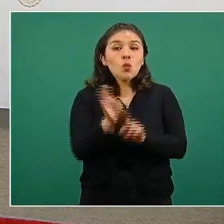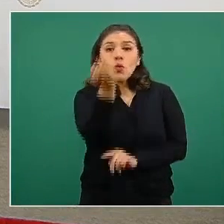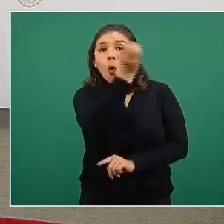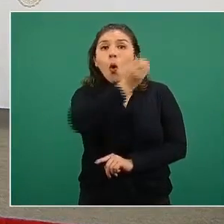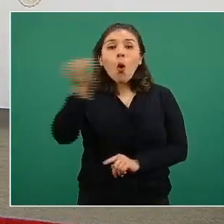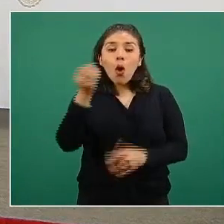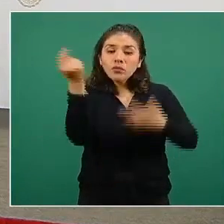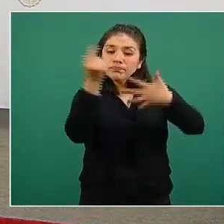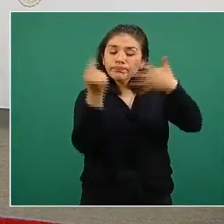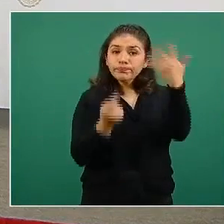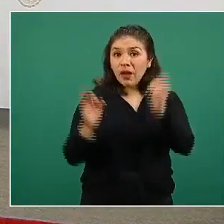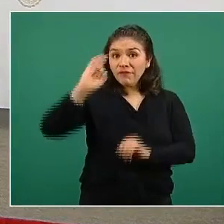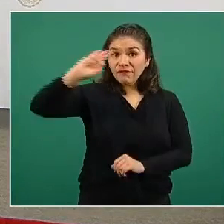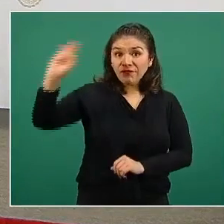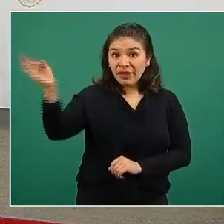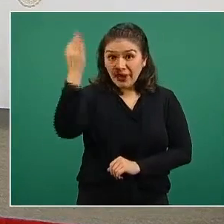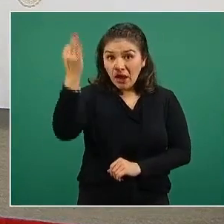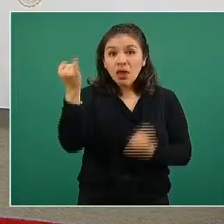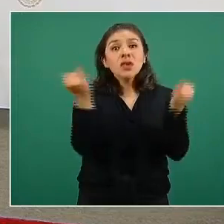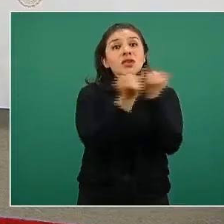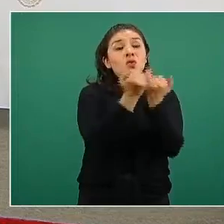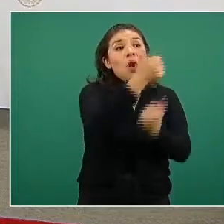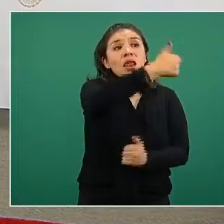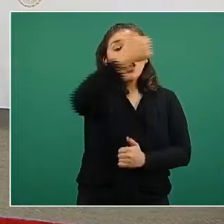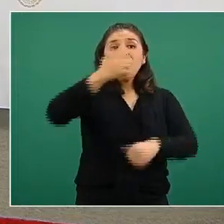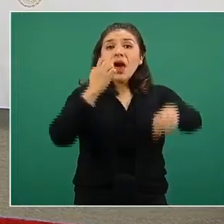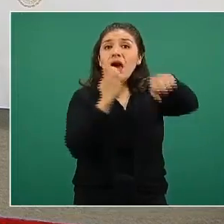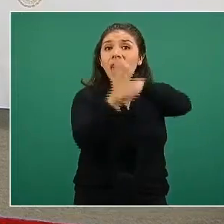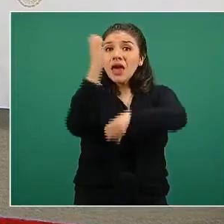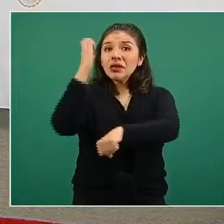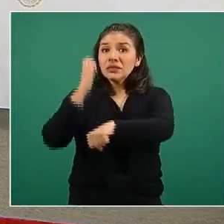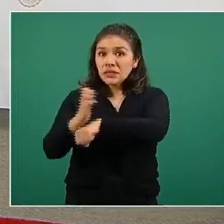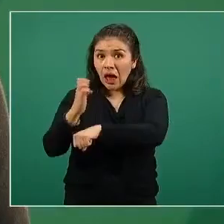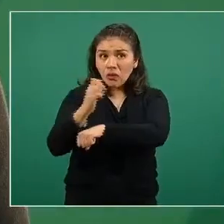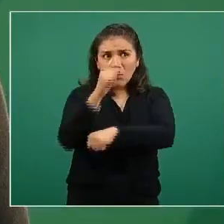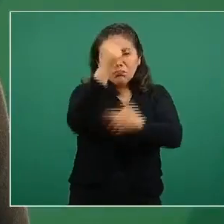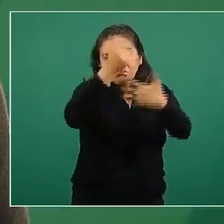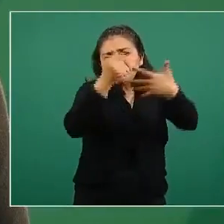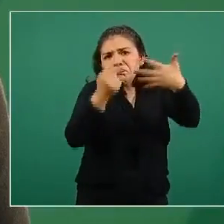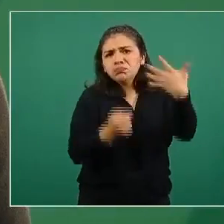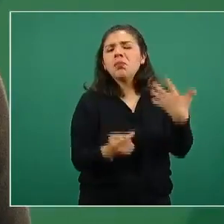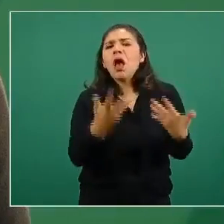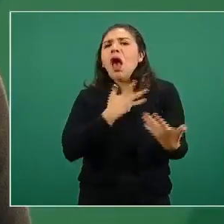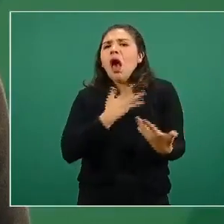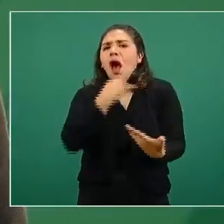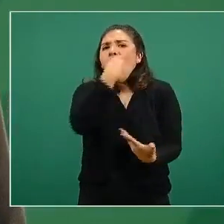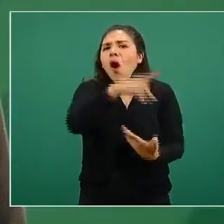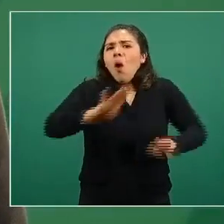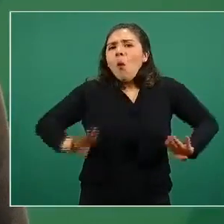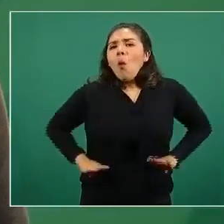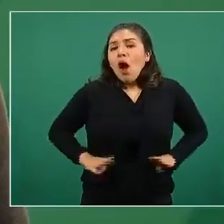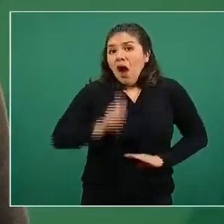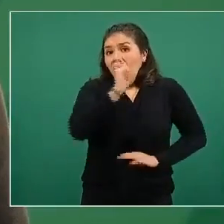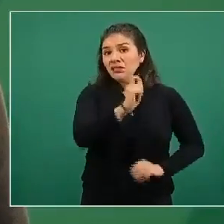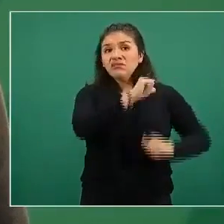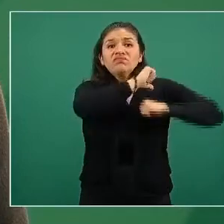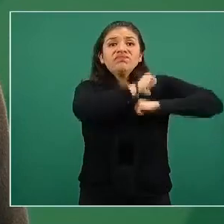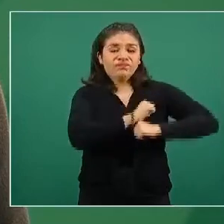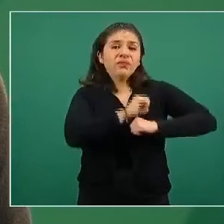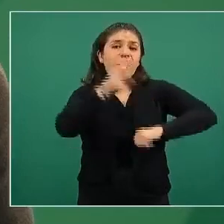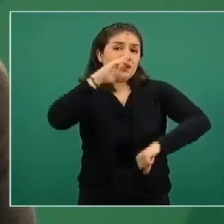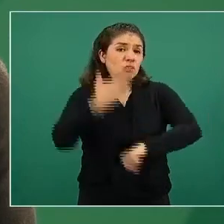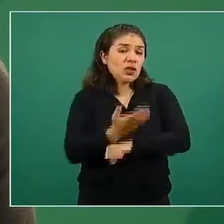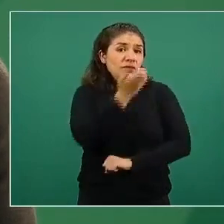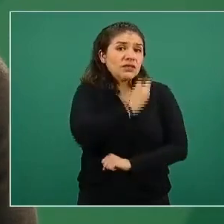lineamientos federales, las entidades federativas tienen la competencia, por ser autoridad